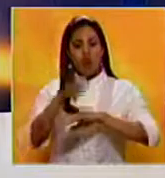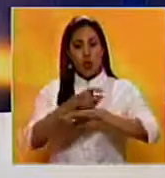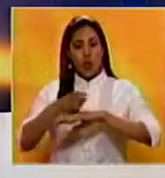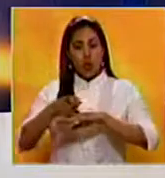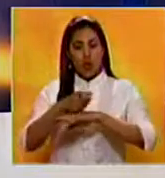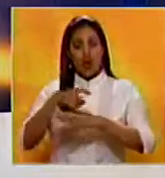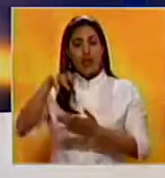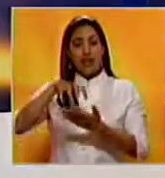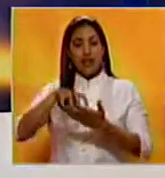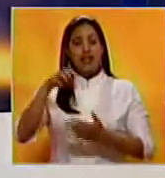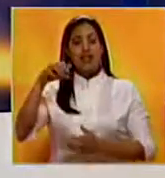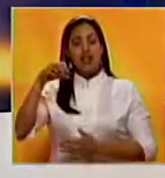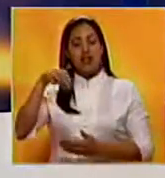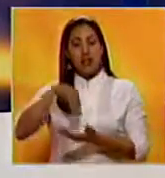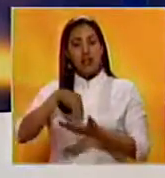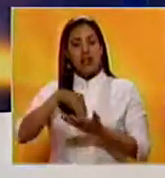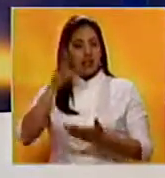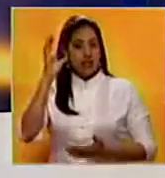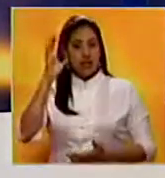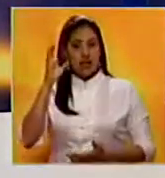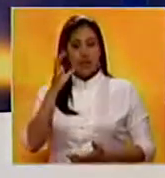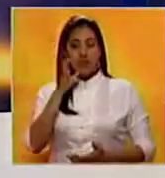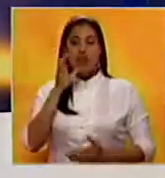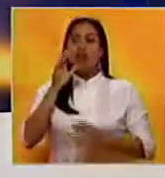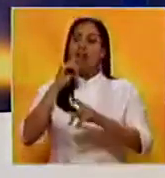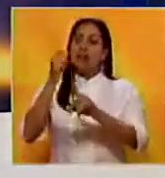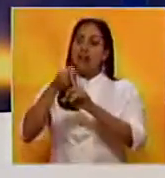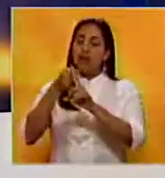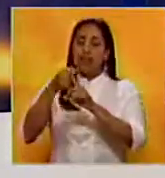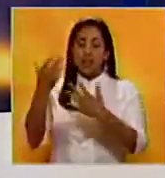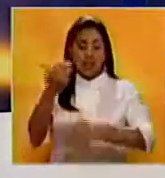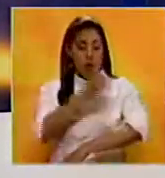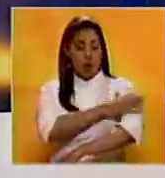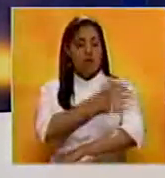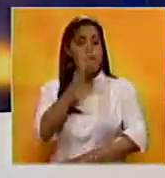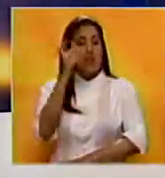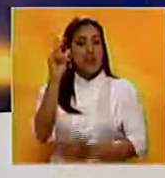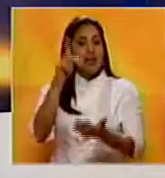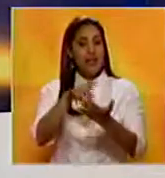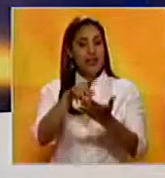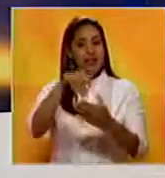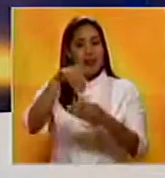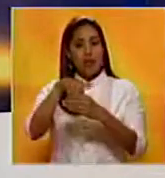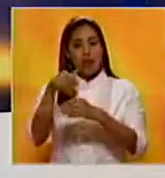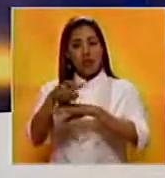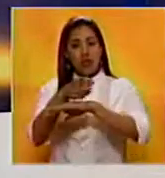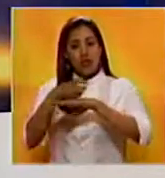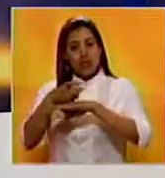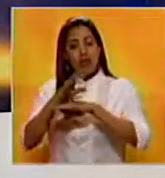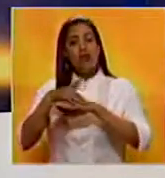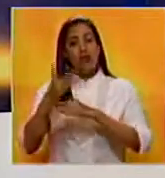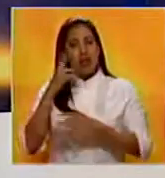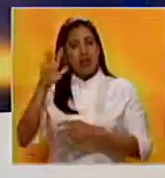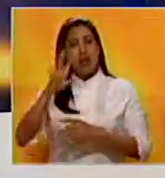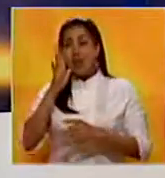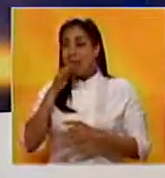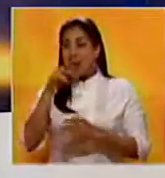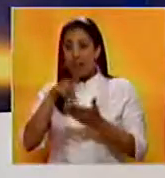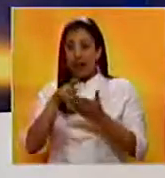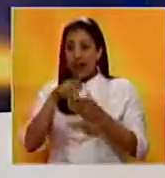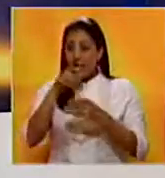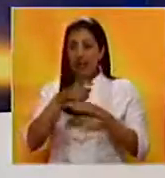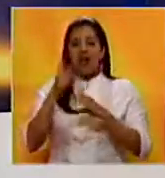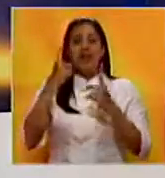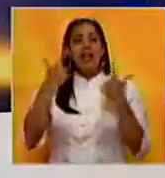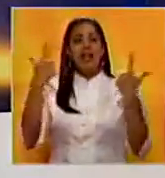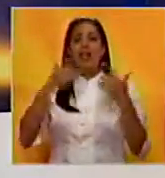por favor del estado miranda henrique capriles radonski insistió en que la oposición debe participar en las elecciones regionales ya que a su juicio de no hacerlo dejaría